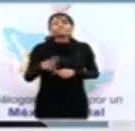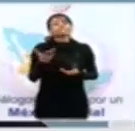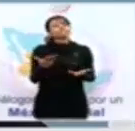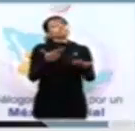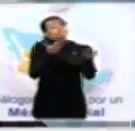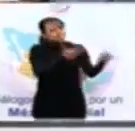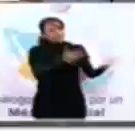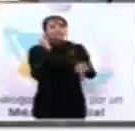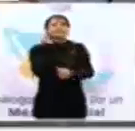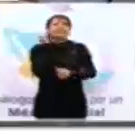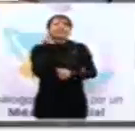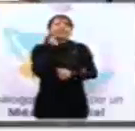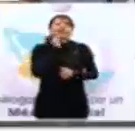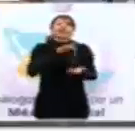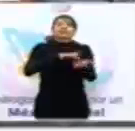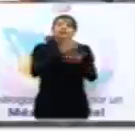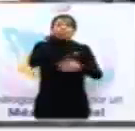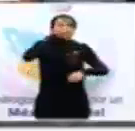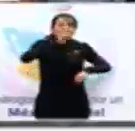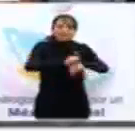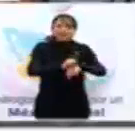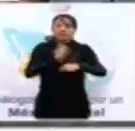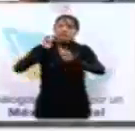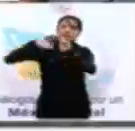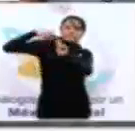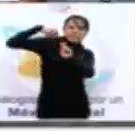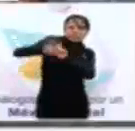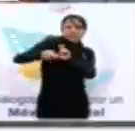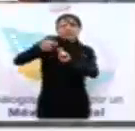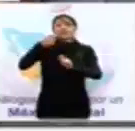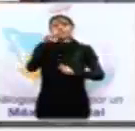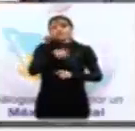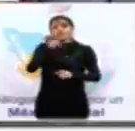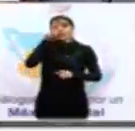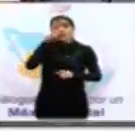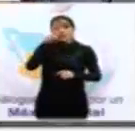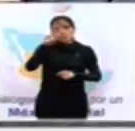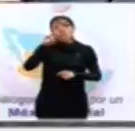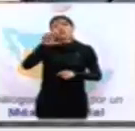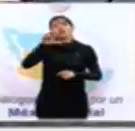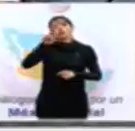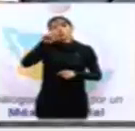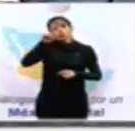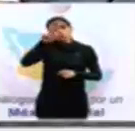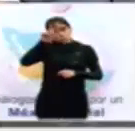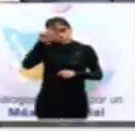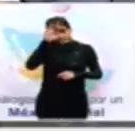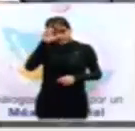Salvador López Brito, presidente de la Comisión de Pesca y Acuacultura. Senador, adelante, gracias.